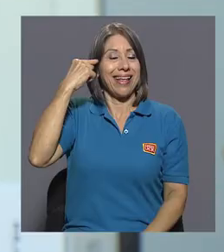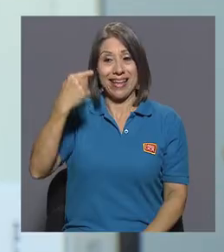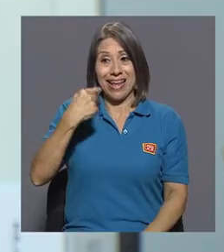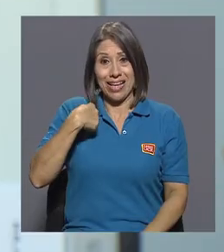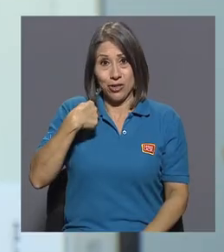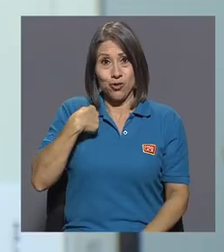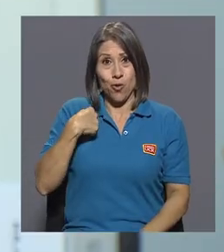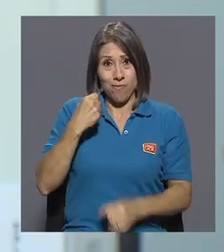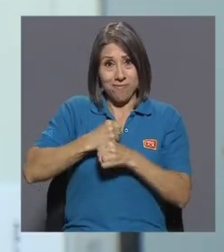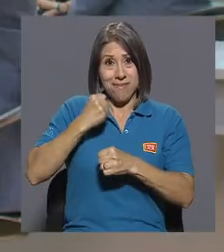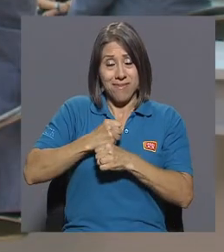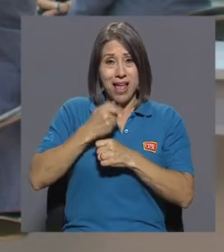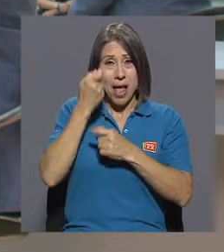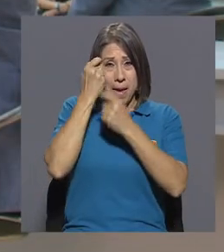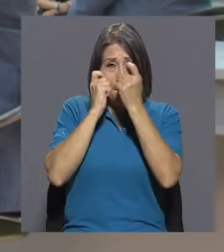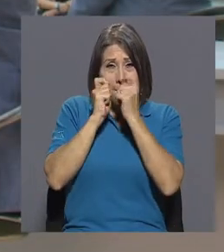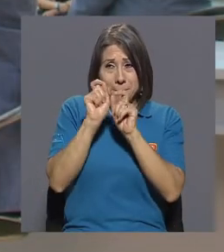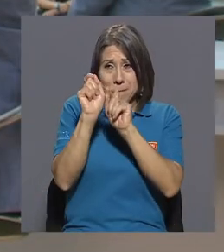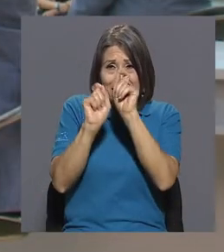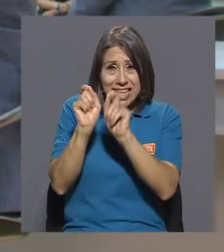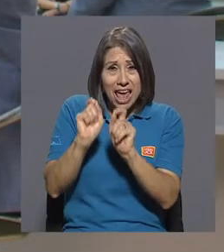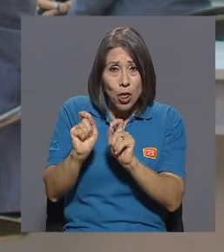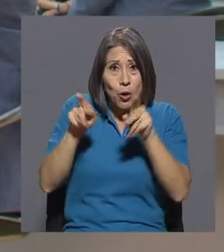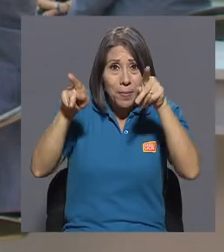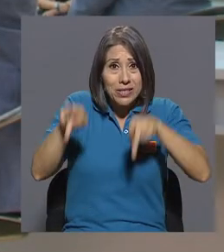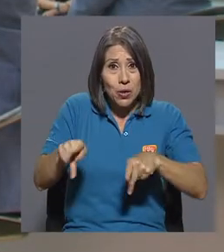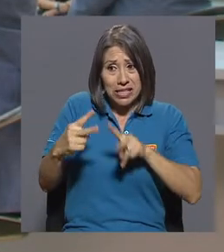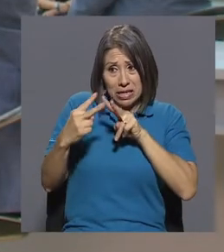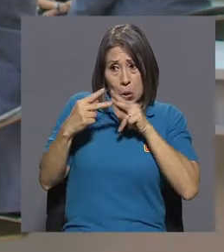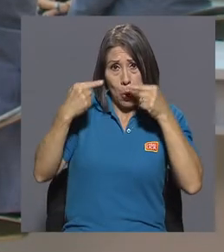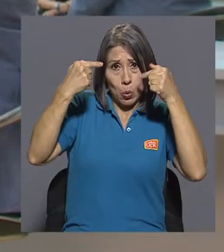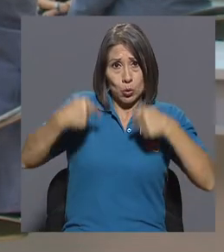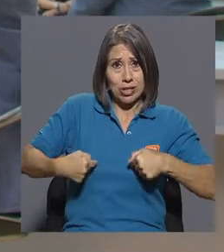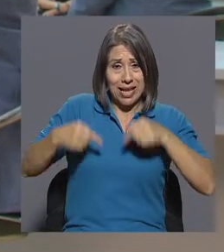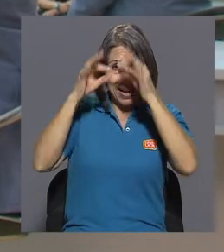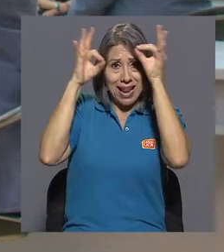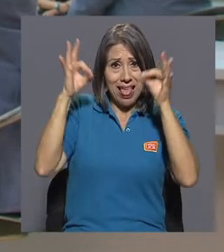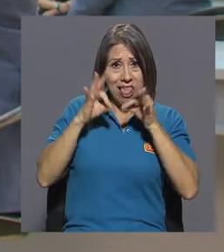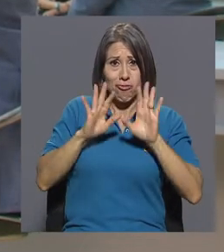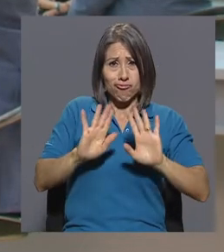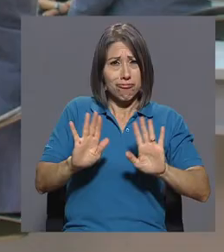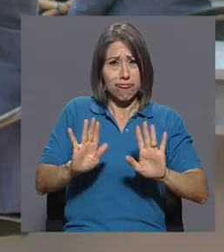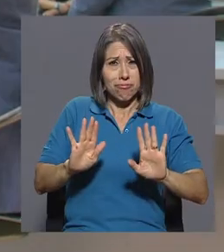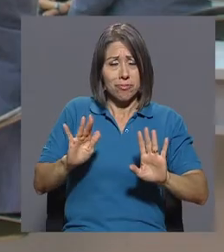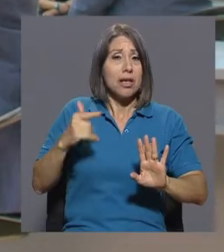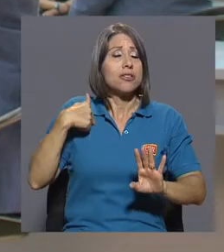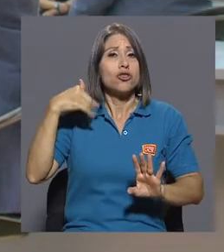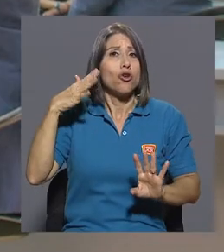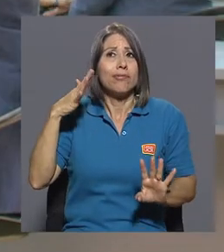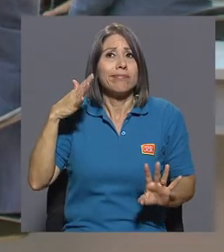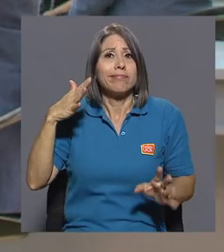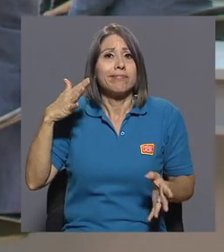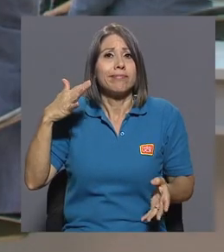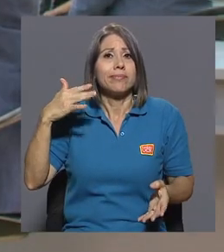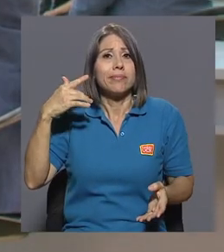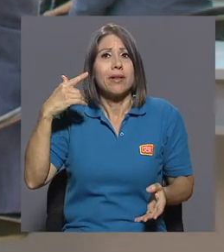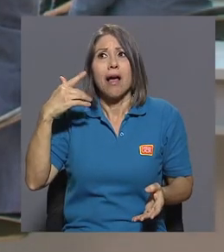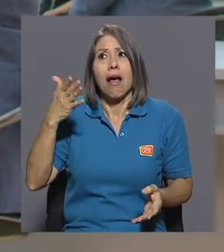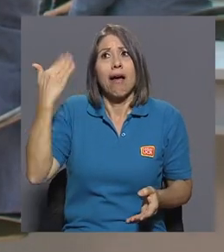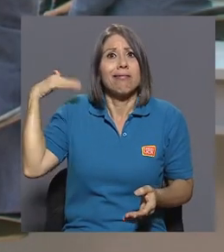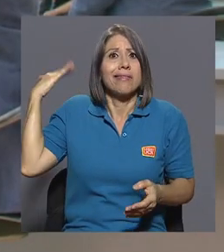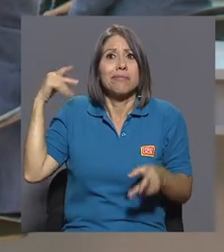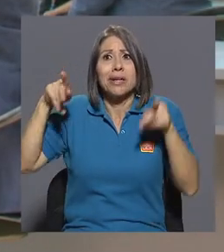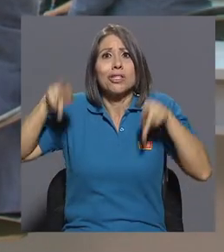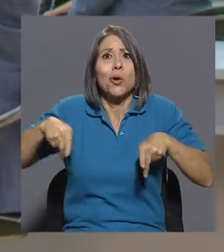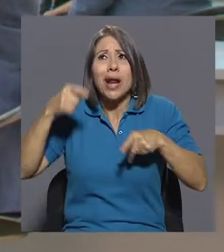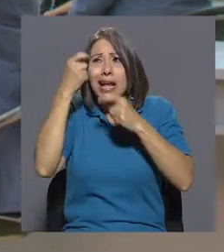llegar a ser conocido. O sea, nunca era el maquillar nunca era conocido. Estábamos detrás